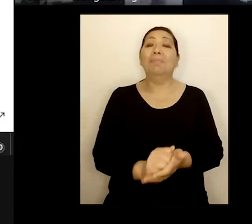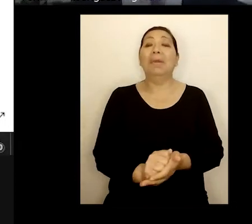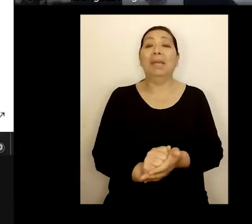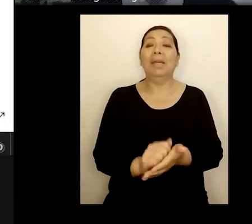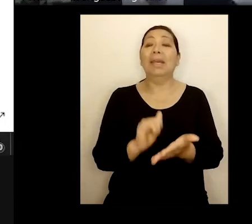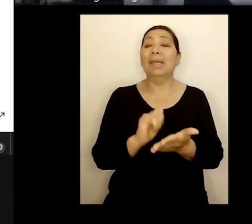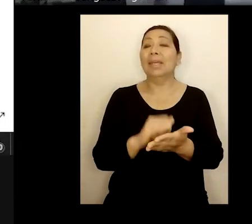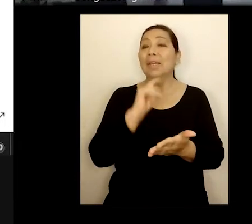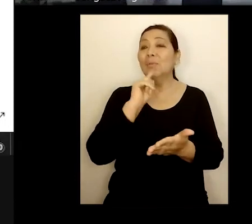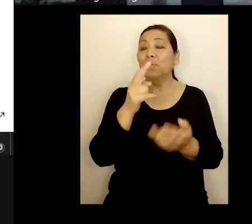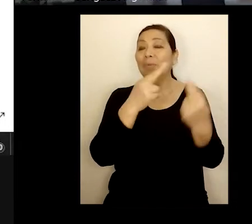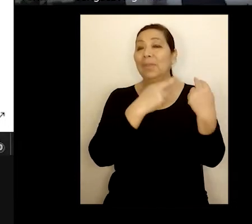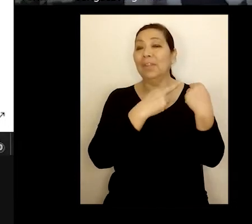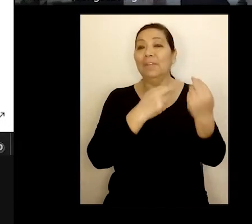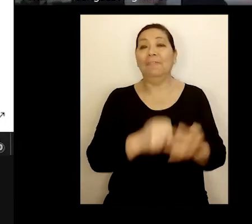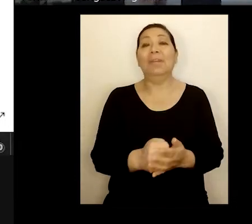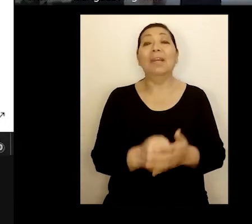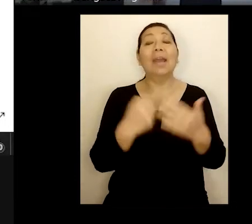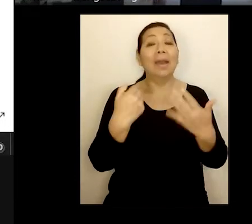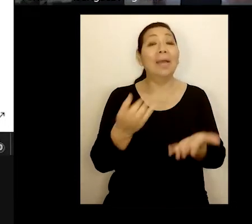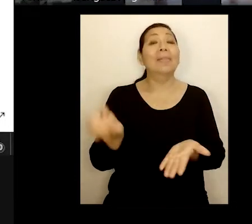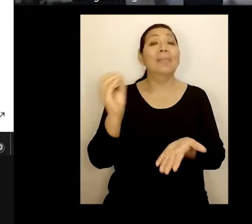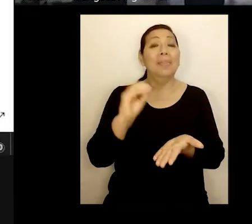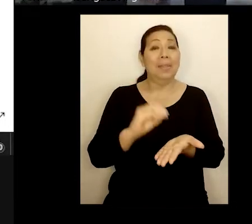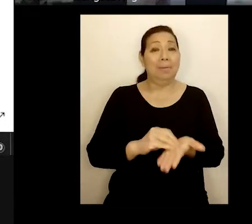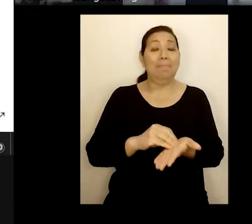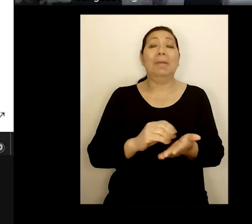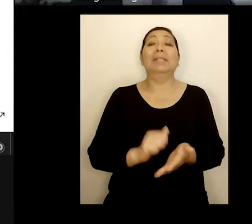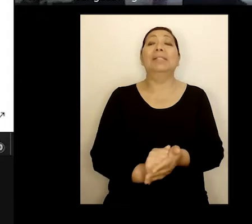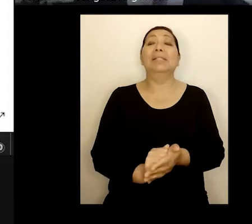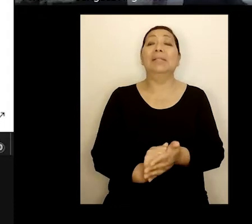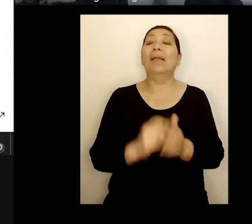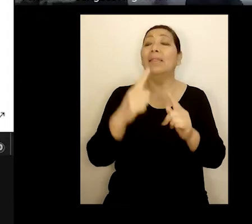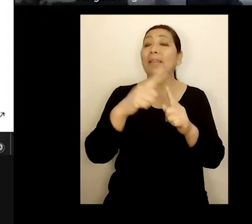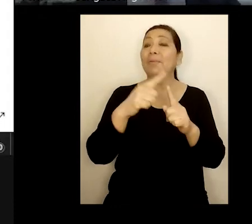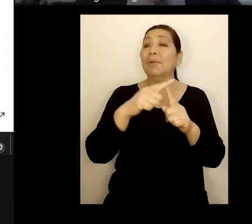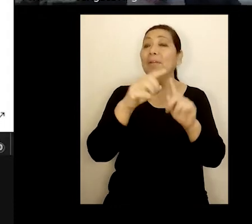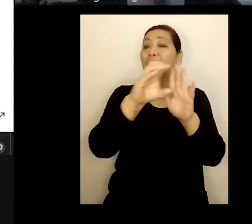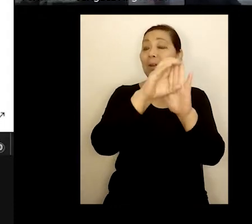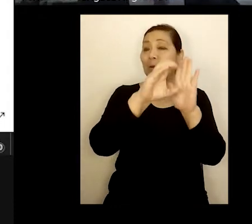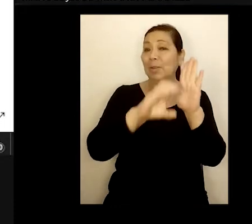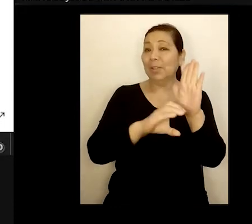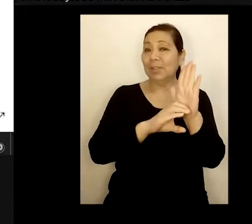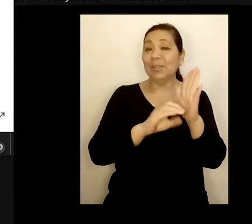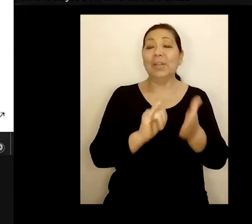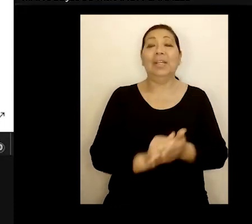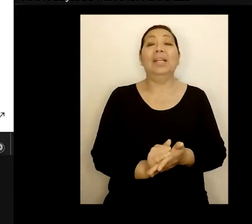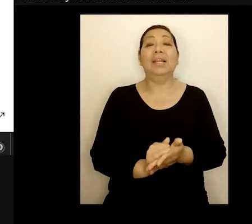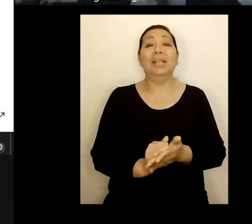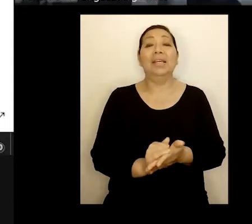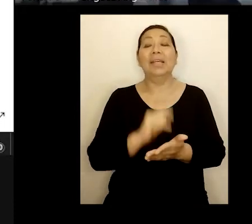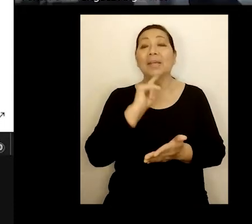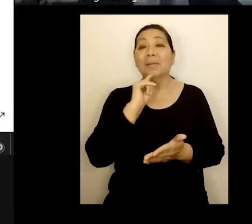señalan que es un deber. Y además hay una sentencia del Tribunal Constitucional,